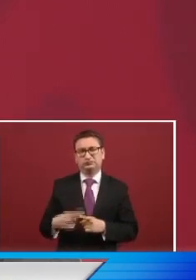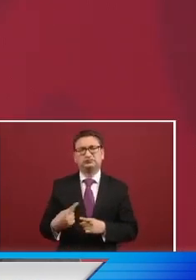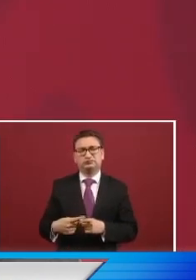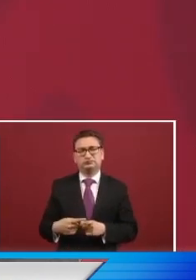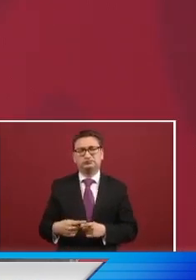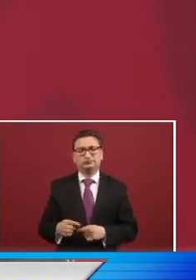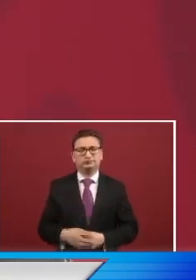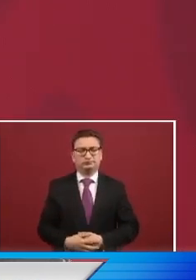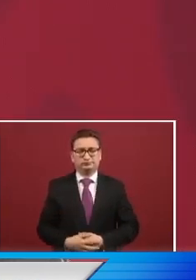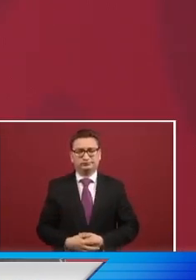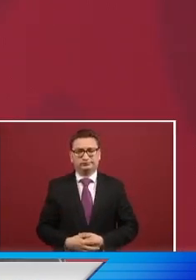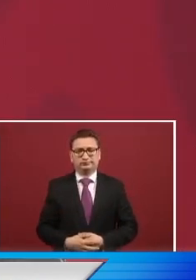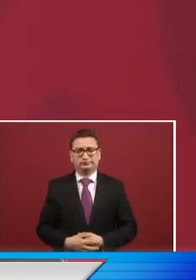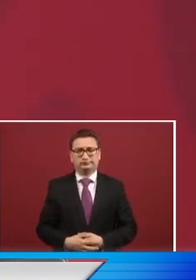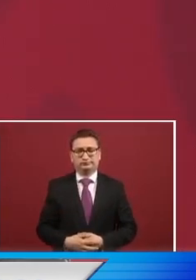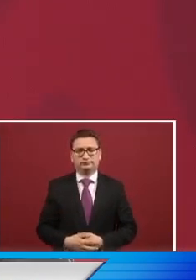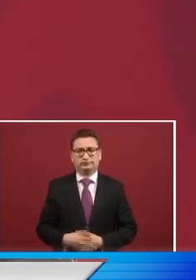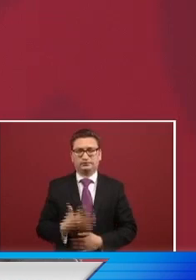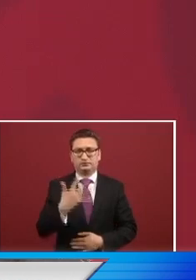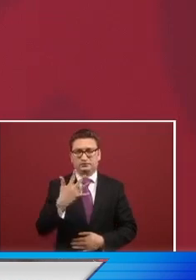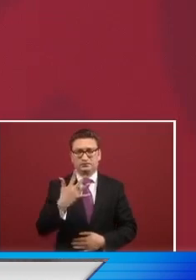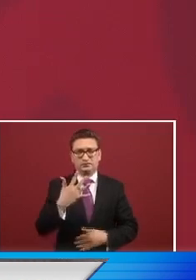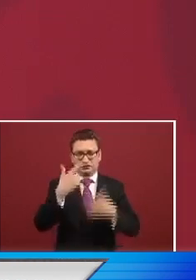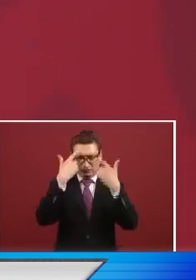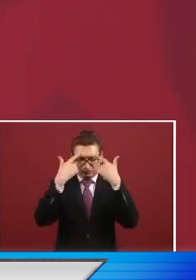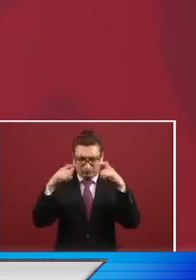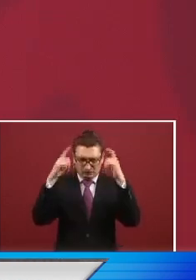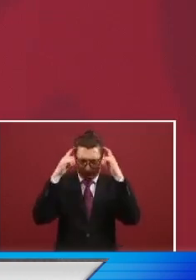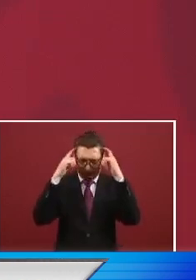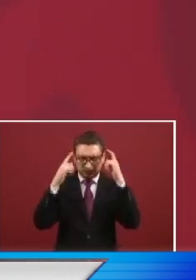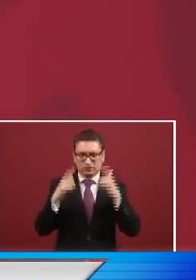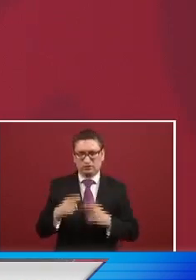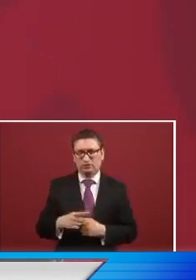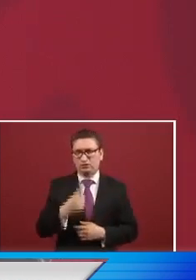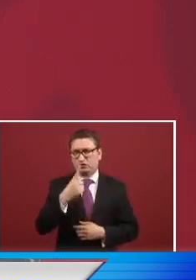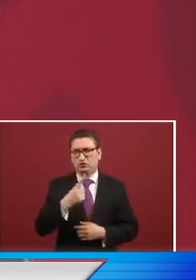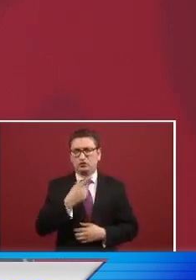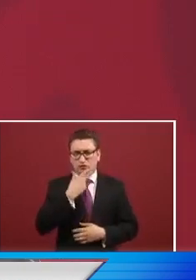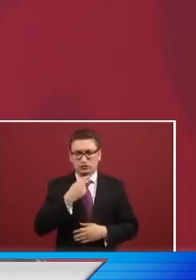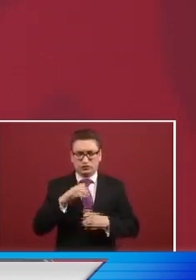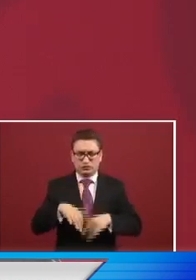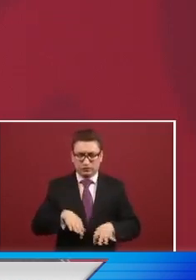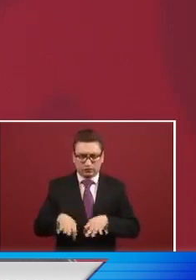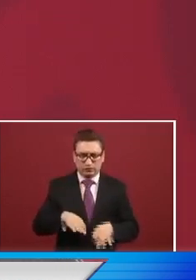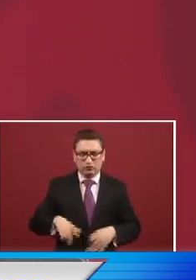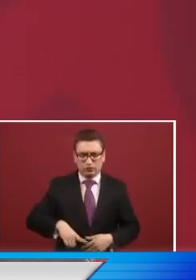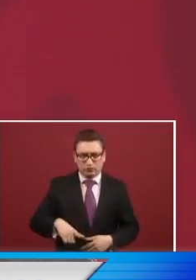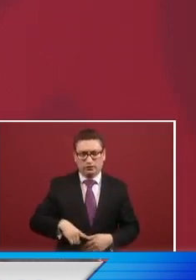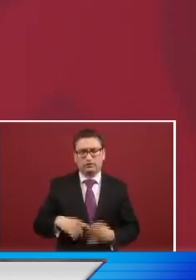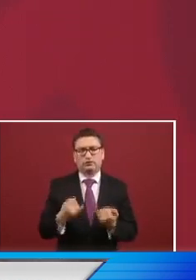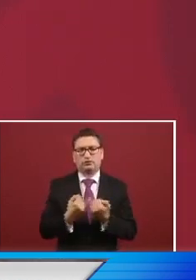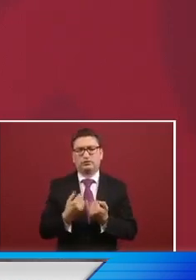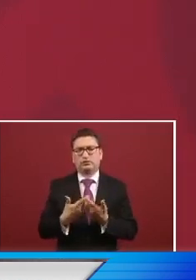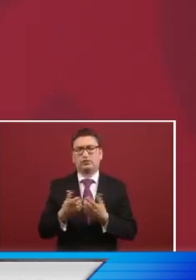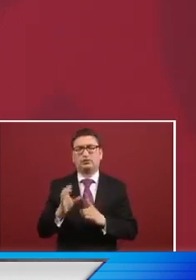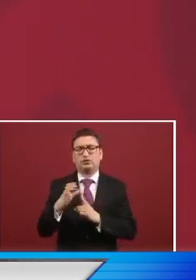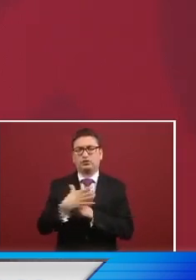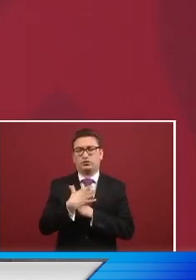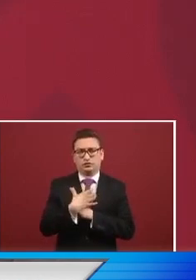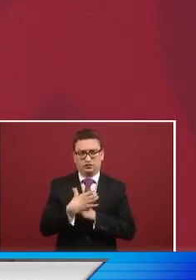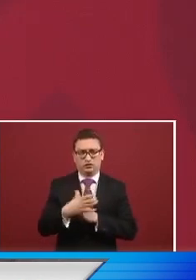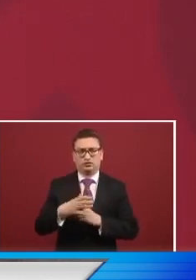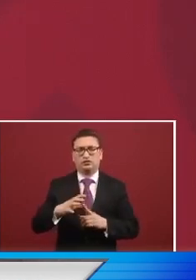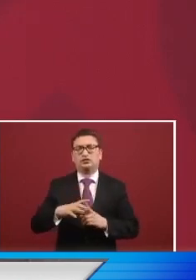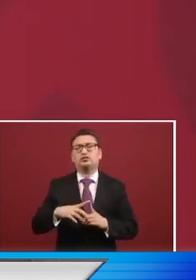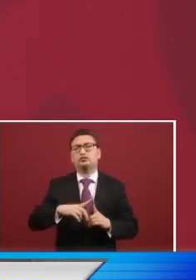marca Orsan a 20.88. Gas LP en cilindros marca Ultragas a 15.92 el kilogramo. Gas LP